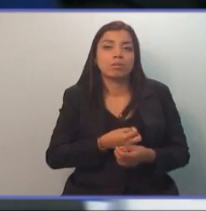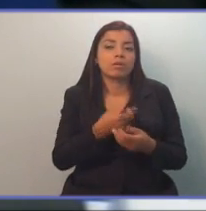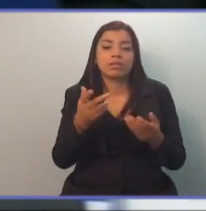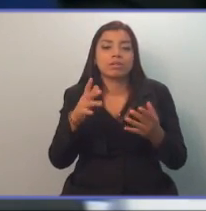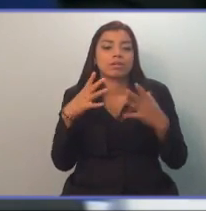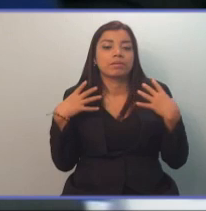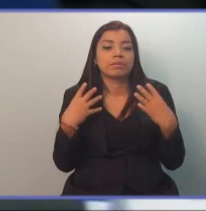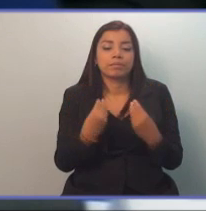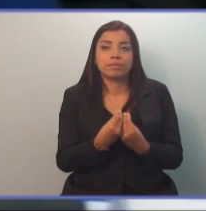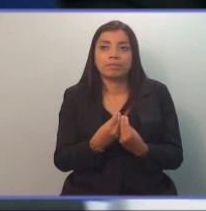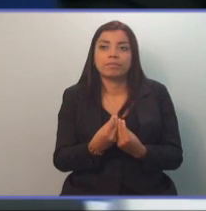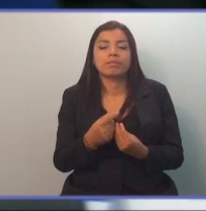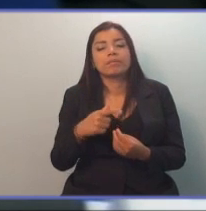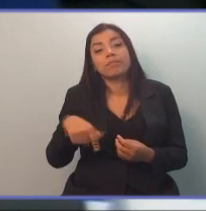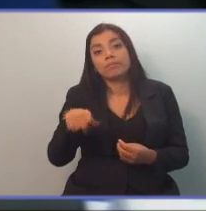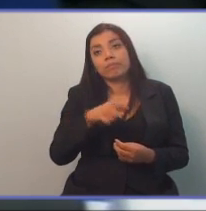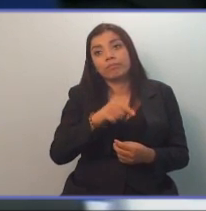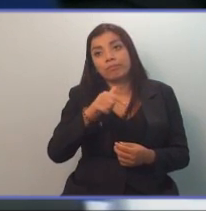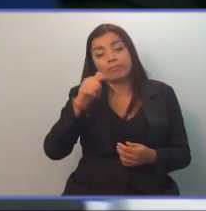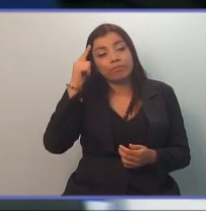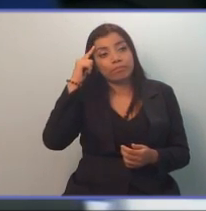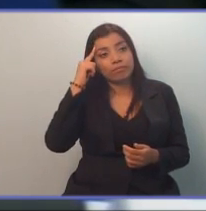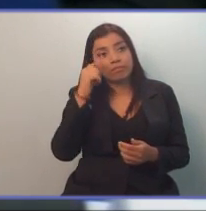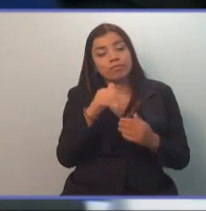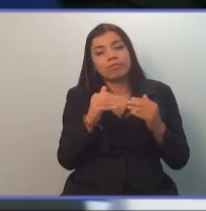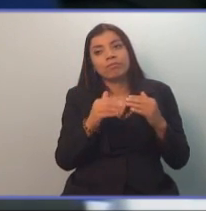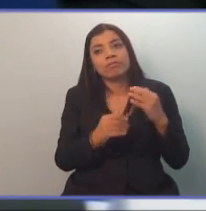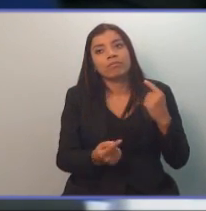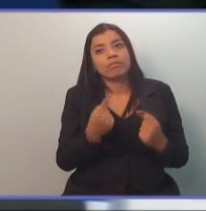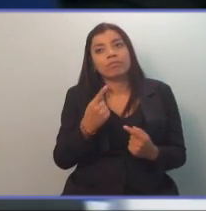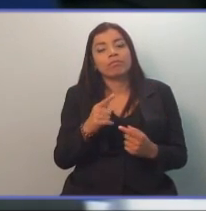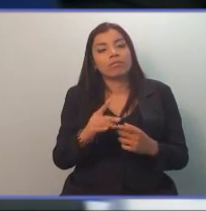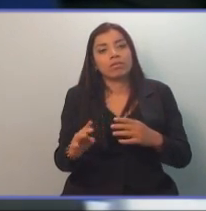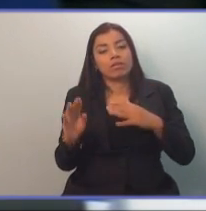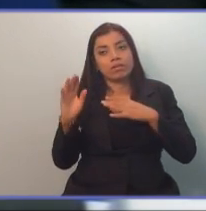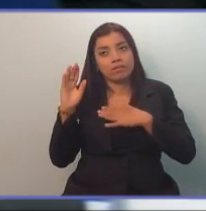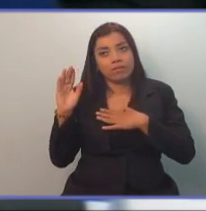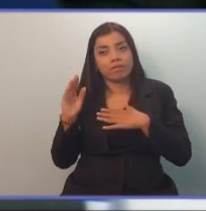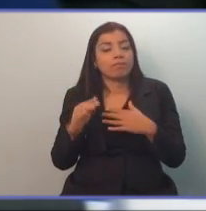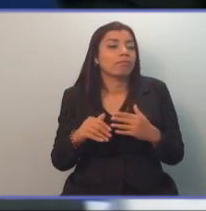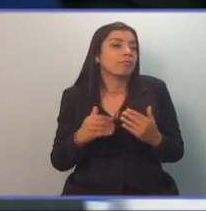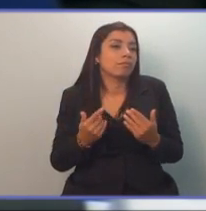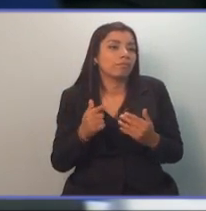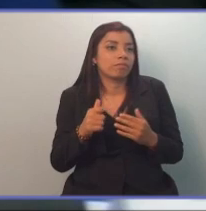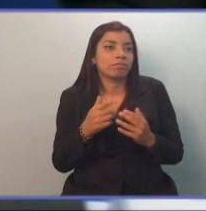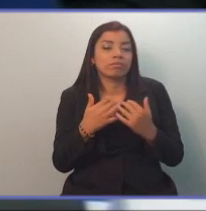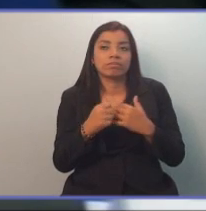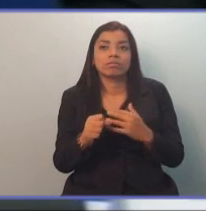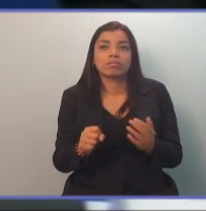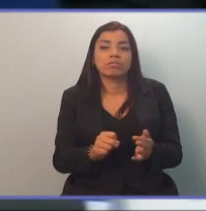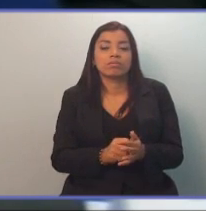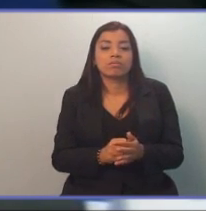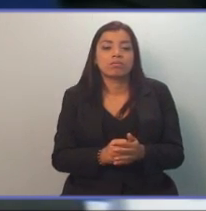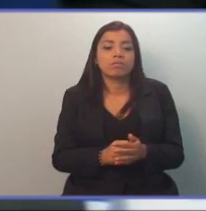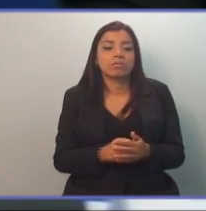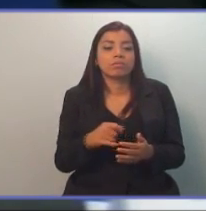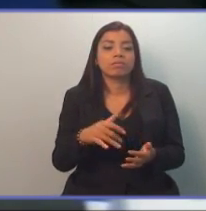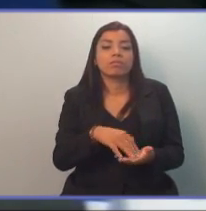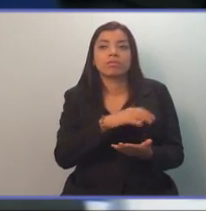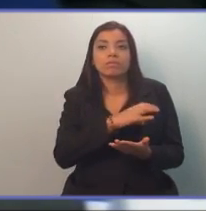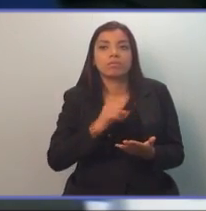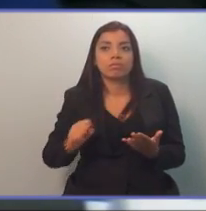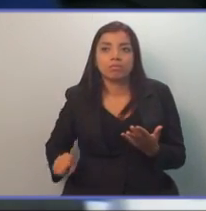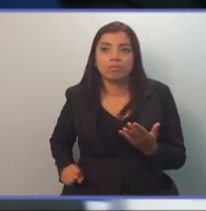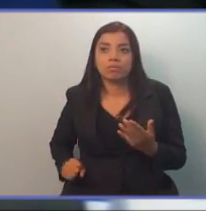civil? Considerando lo anterior, además, ¿cuál es el compromiso que usted adquiere frente a esta Asamblea Legislativa y el pueblo salvadoreño